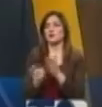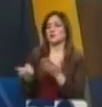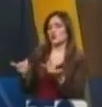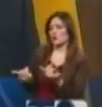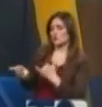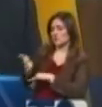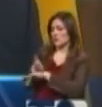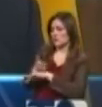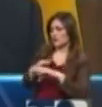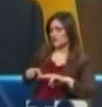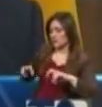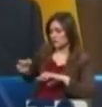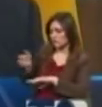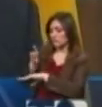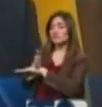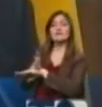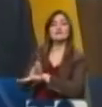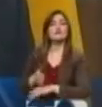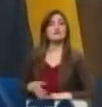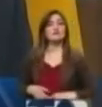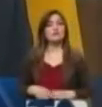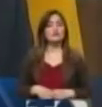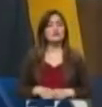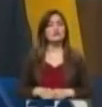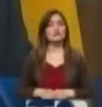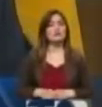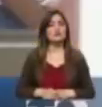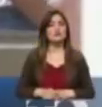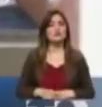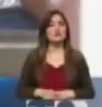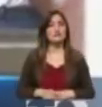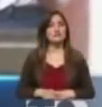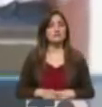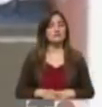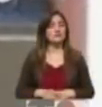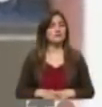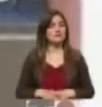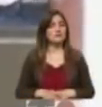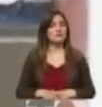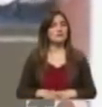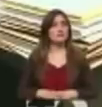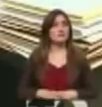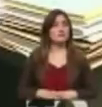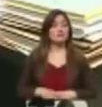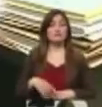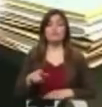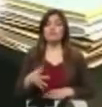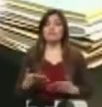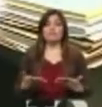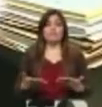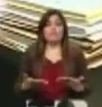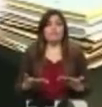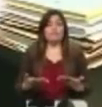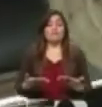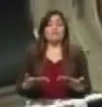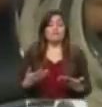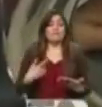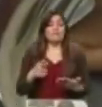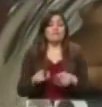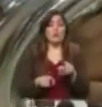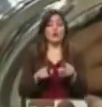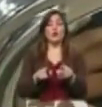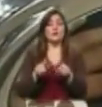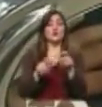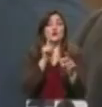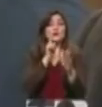todavía muchas en el ámbito de la investigación preprocesal. En esta etapa es en donde se siente más abandono de las causas por parte de